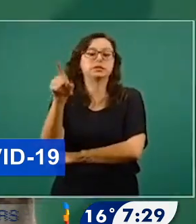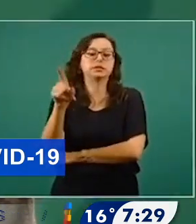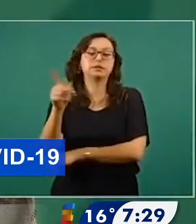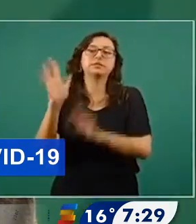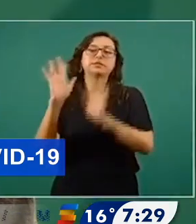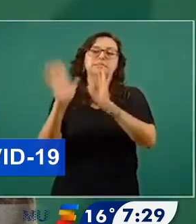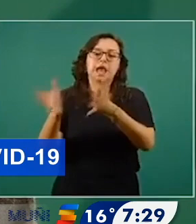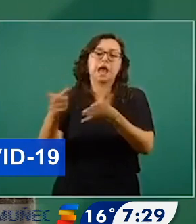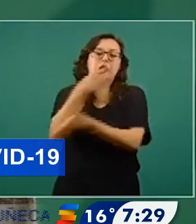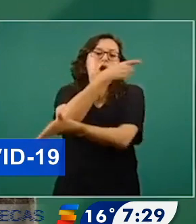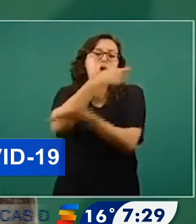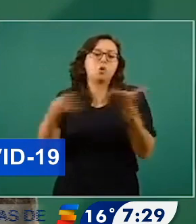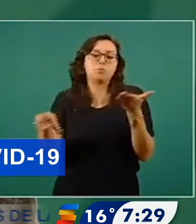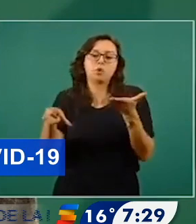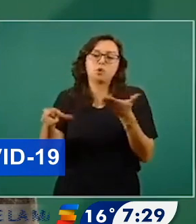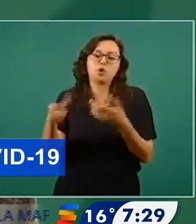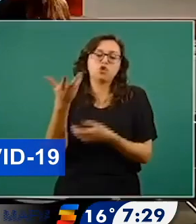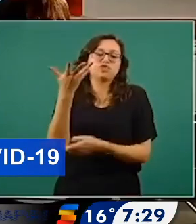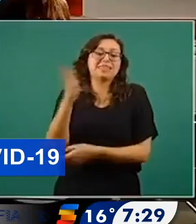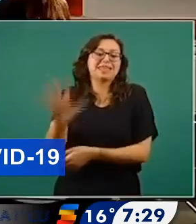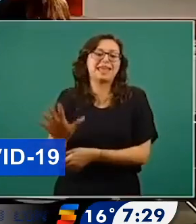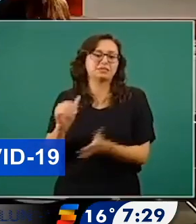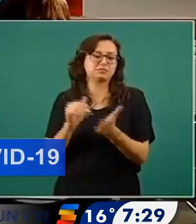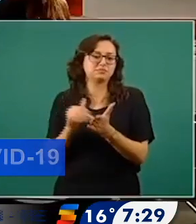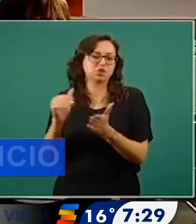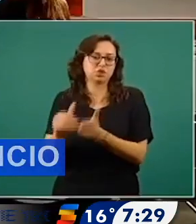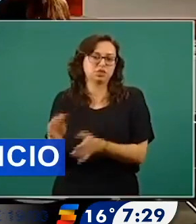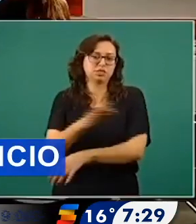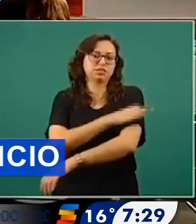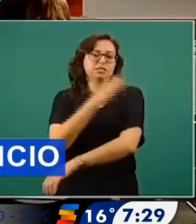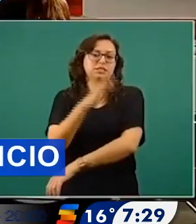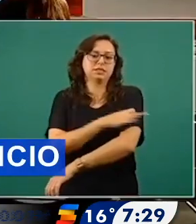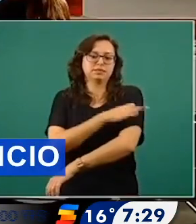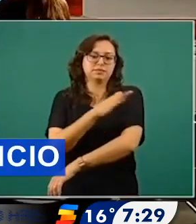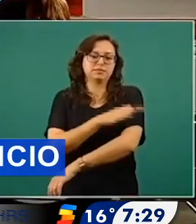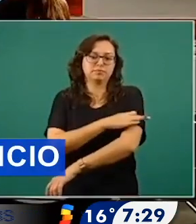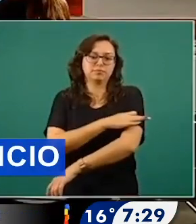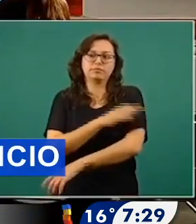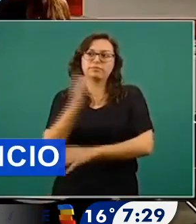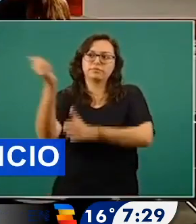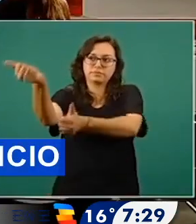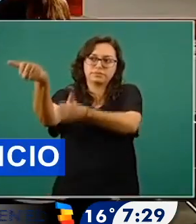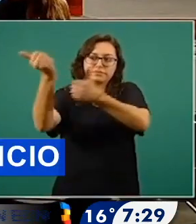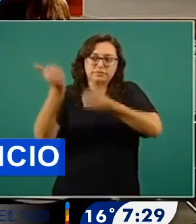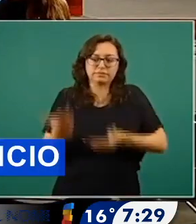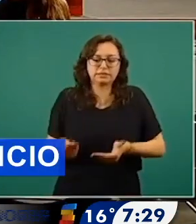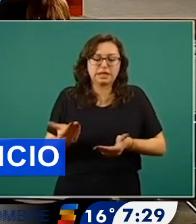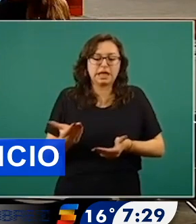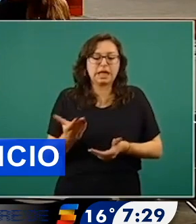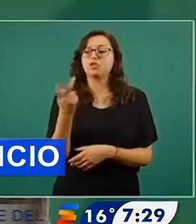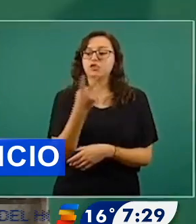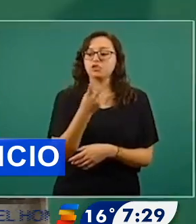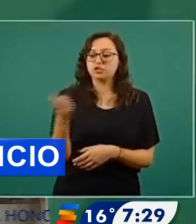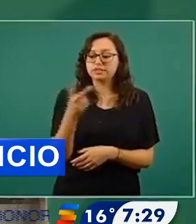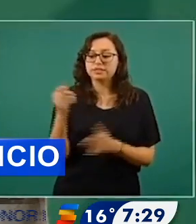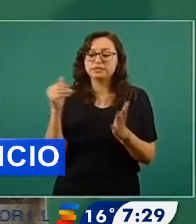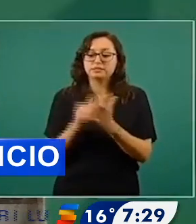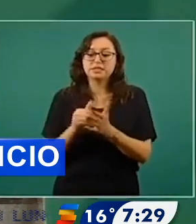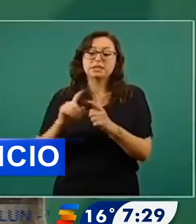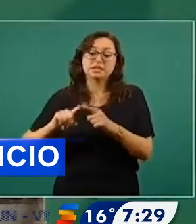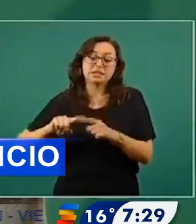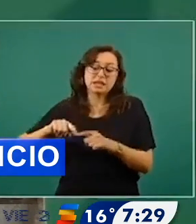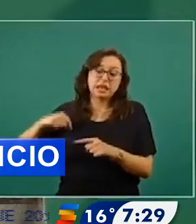la situación de la pandemia, el subsecretario Hugo López-Gatell ya mostraba evidentes señas de